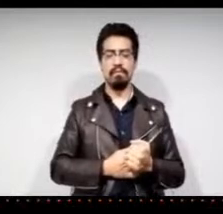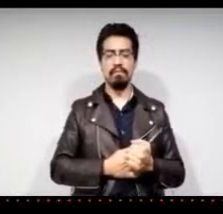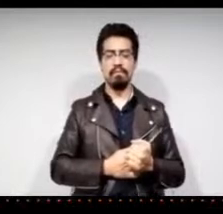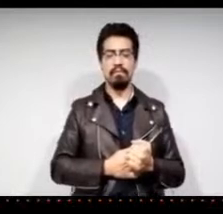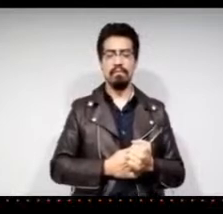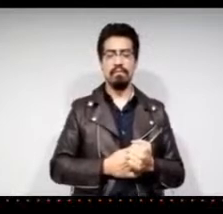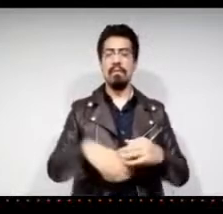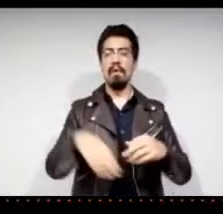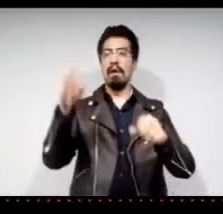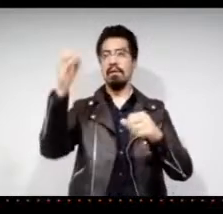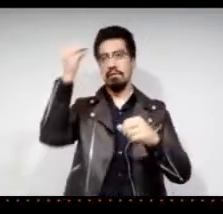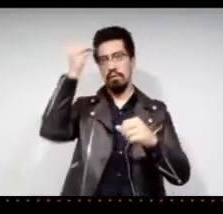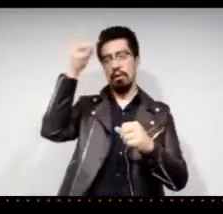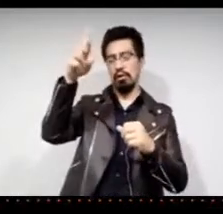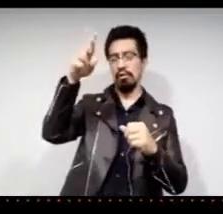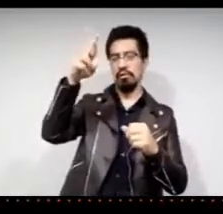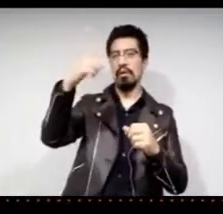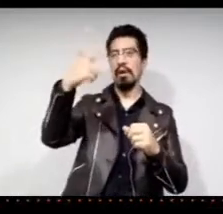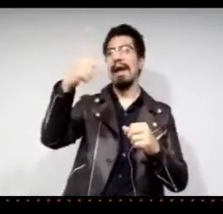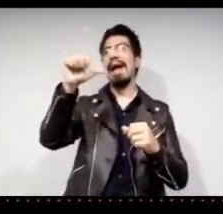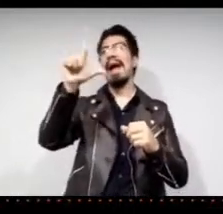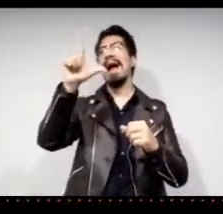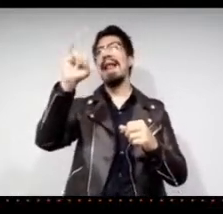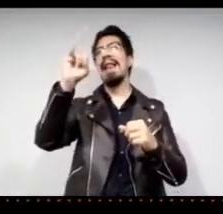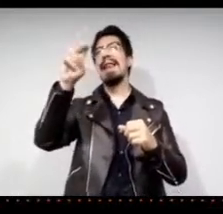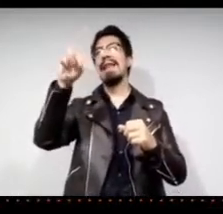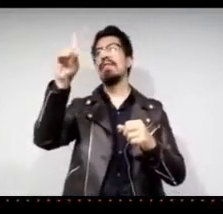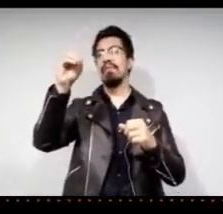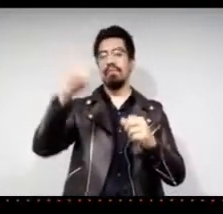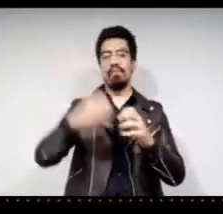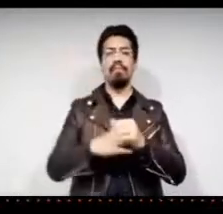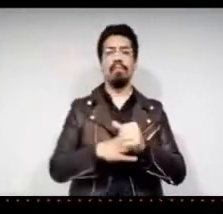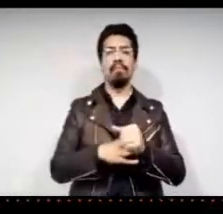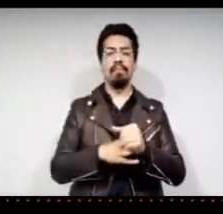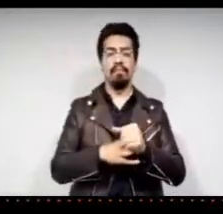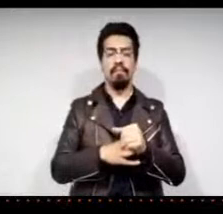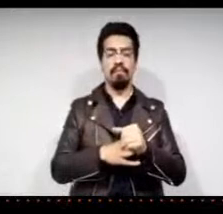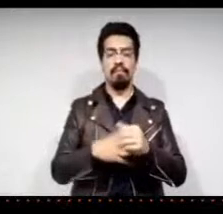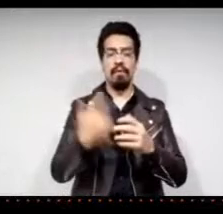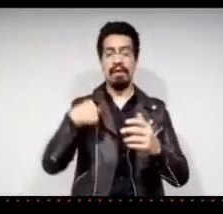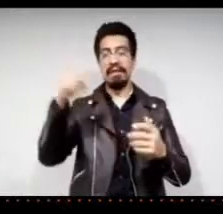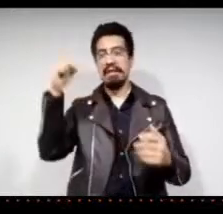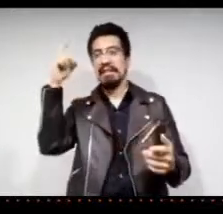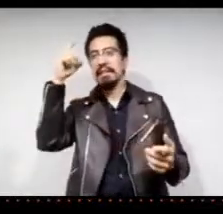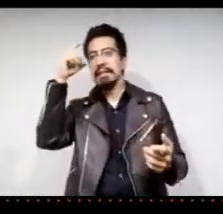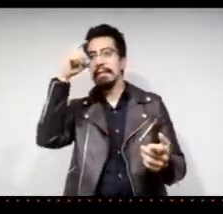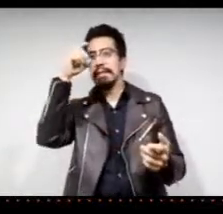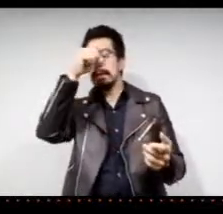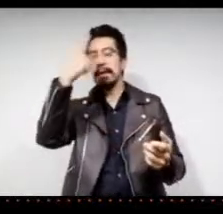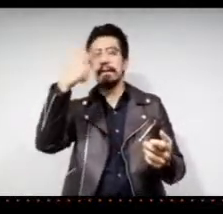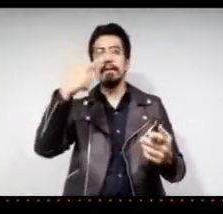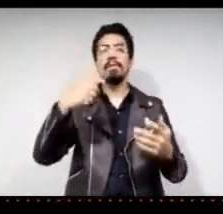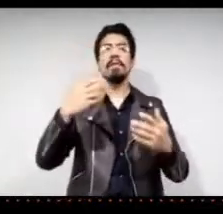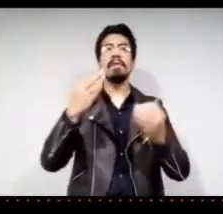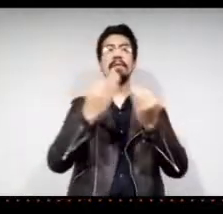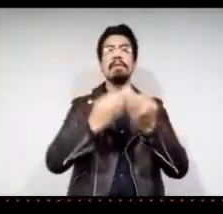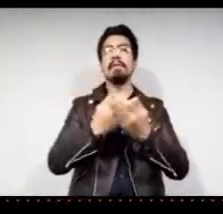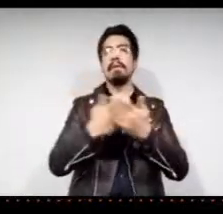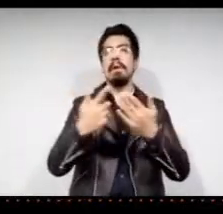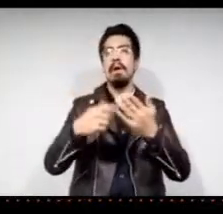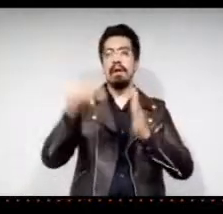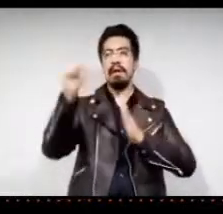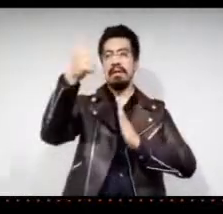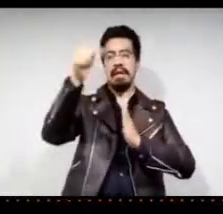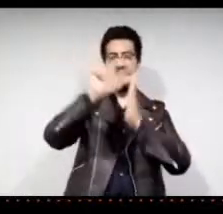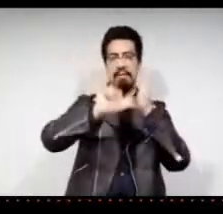doctora Galindo y luego doctor Sánchez Mendiola. Gracias. Ha sido difícil, justamente es de lo que hemos estado hablando. El semestre pasado